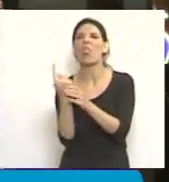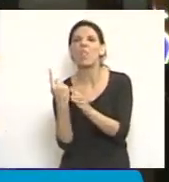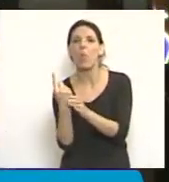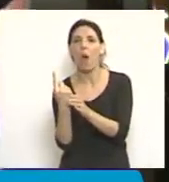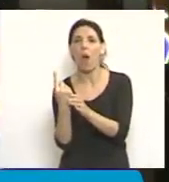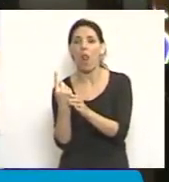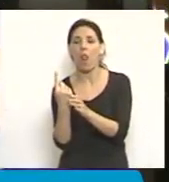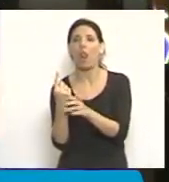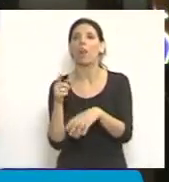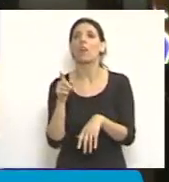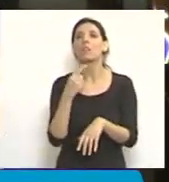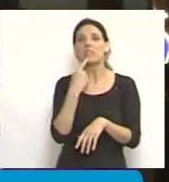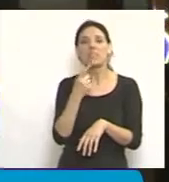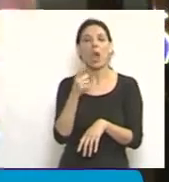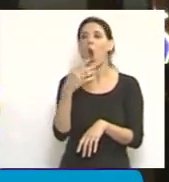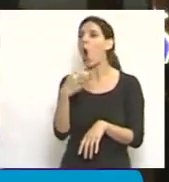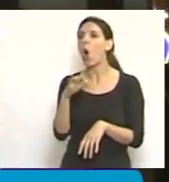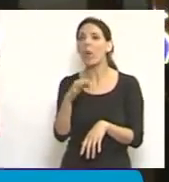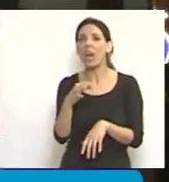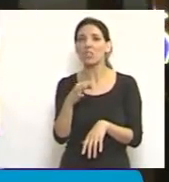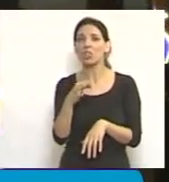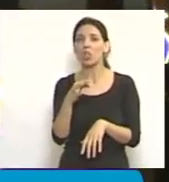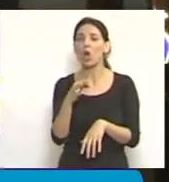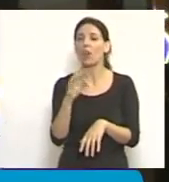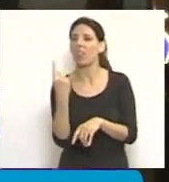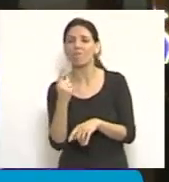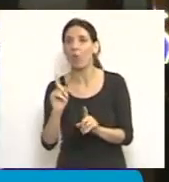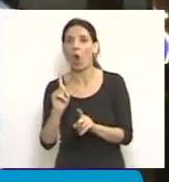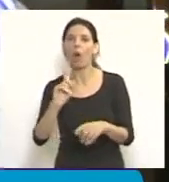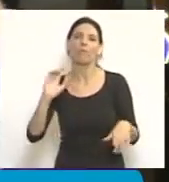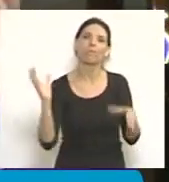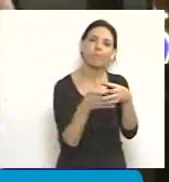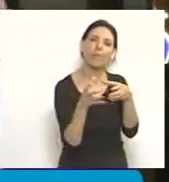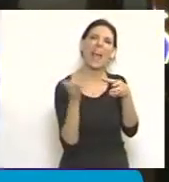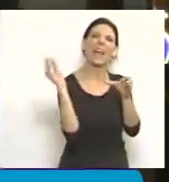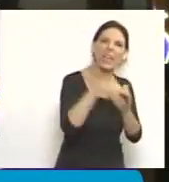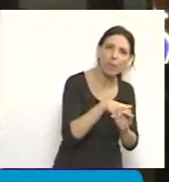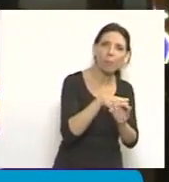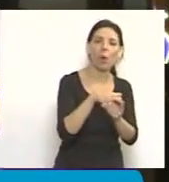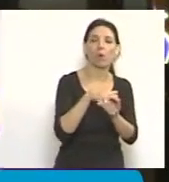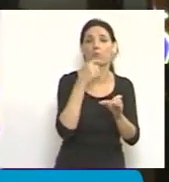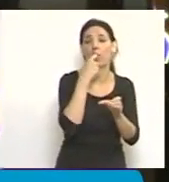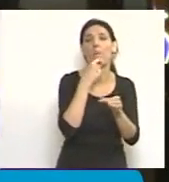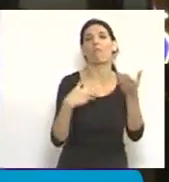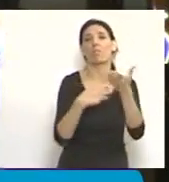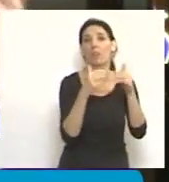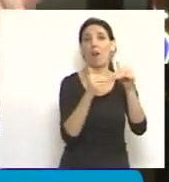ninguna limitación. Puede alterar la tarea de los fiscales